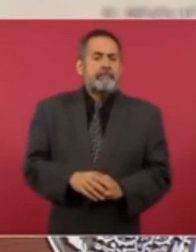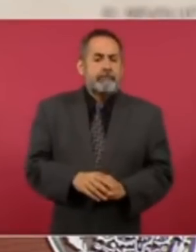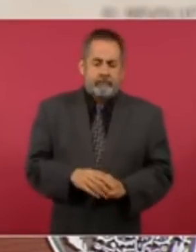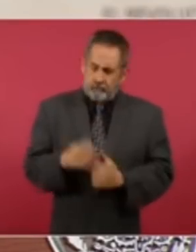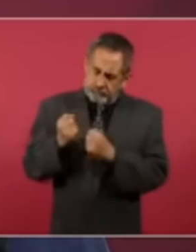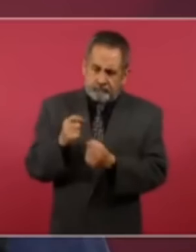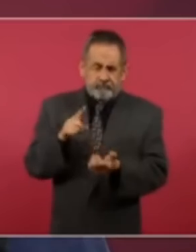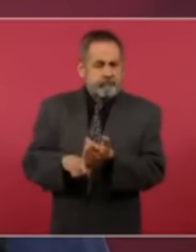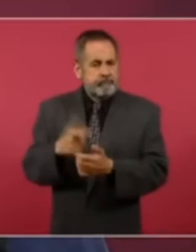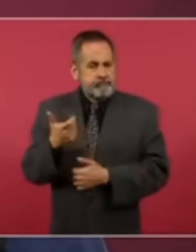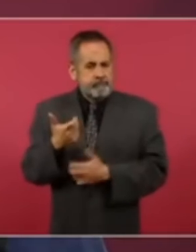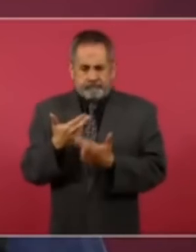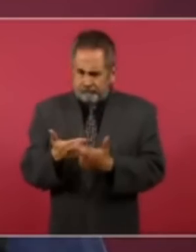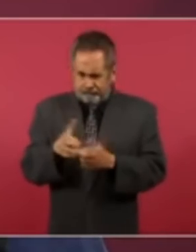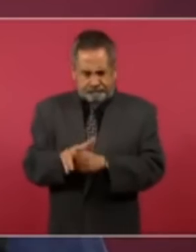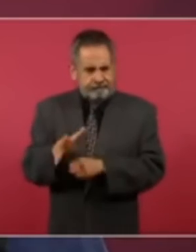fuertes.